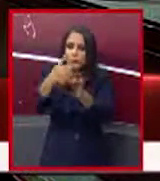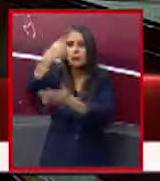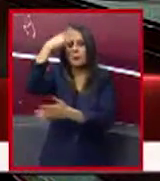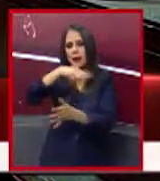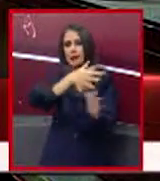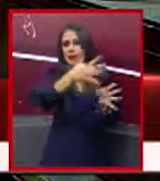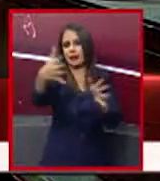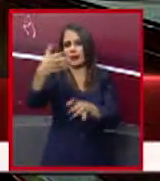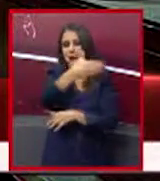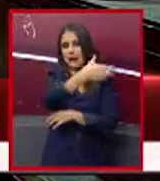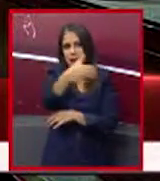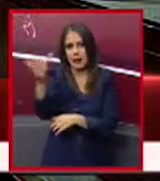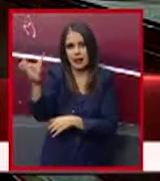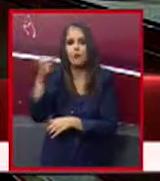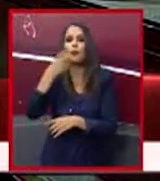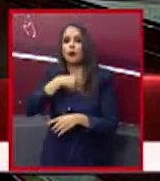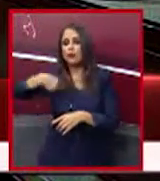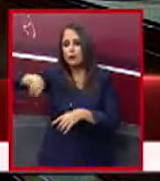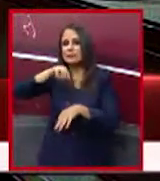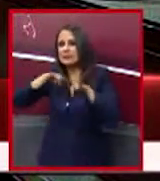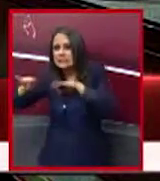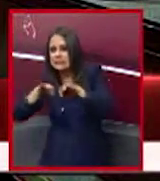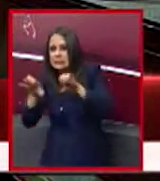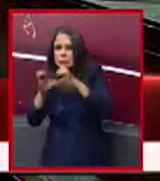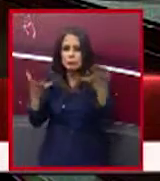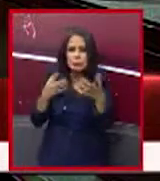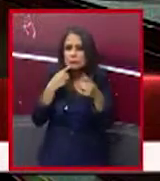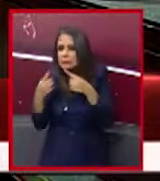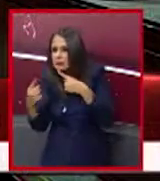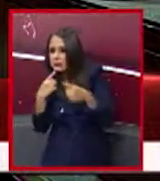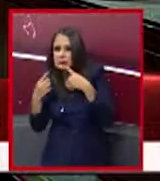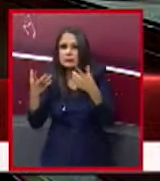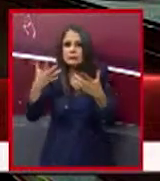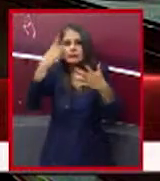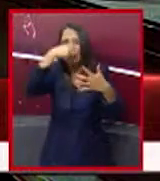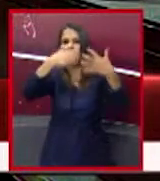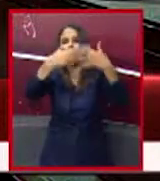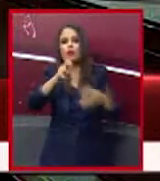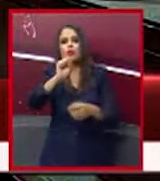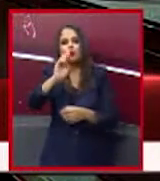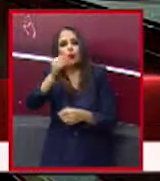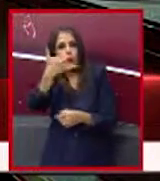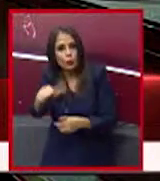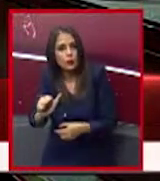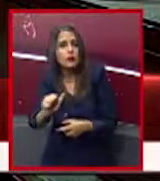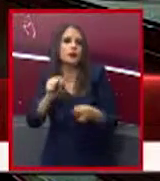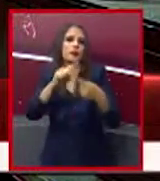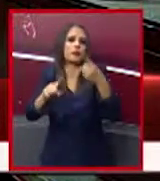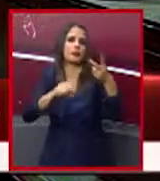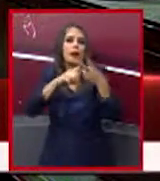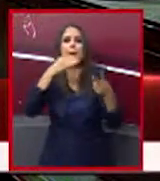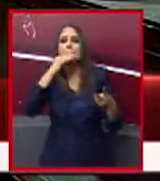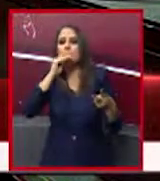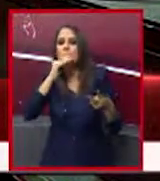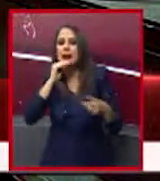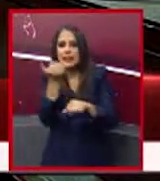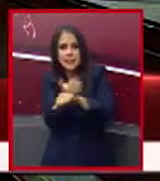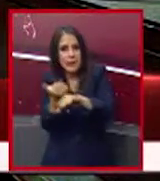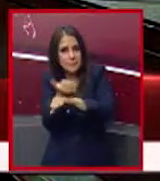los programas estratégicos a los cuales di lectura al principio. Producción de soya, por ejemplo, producción de maíz